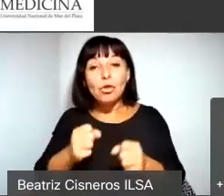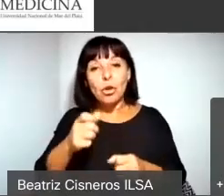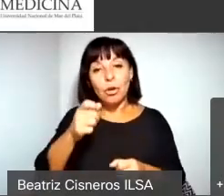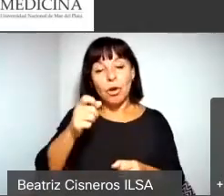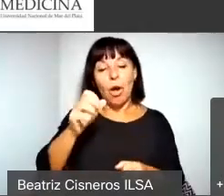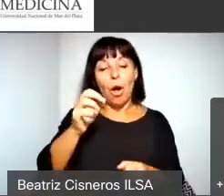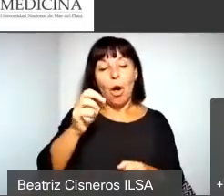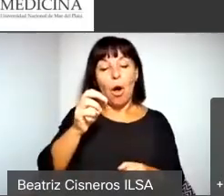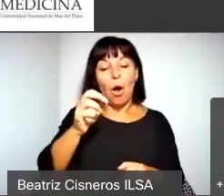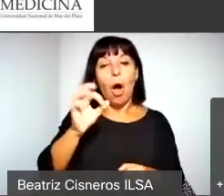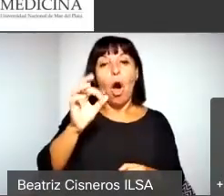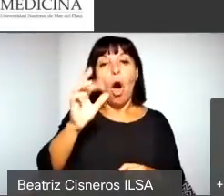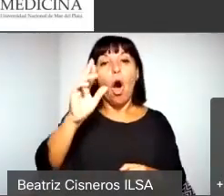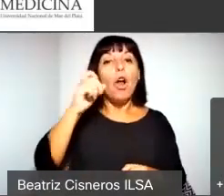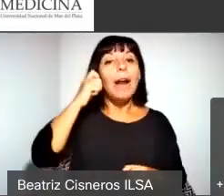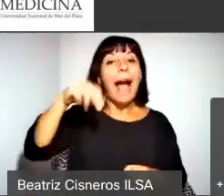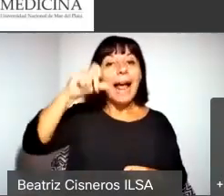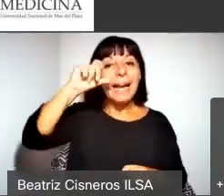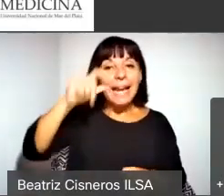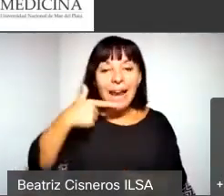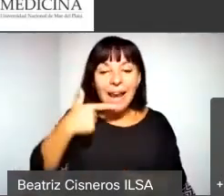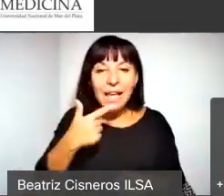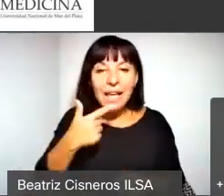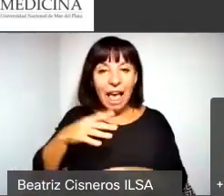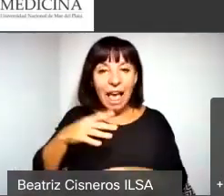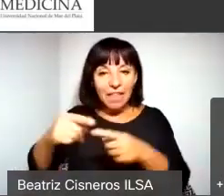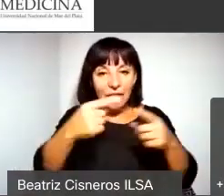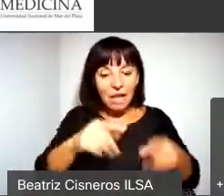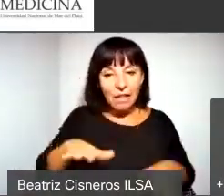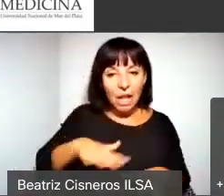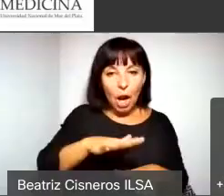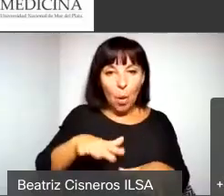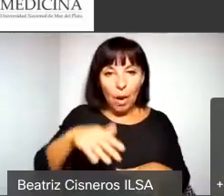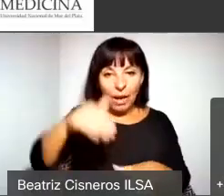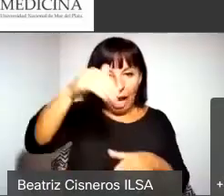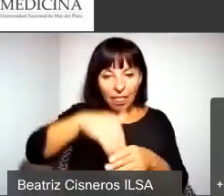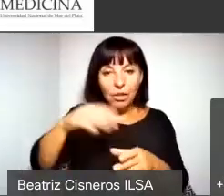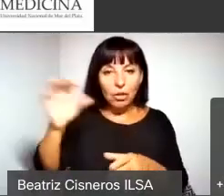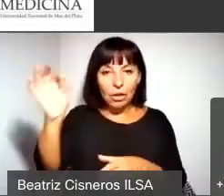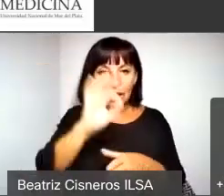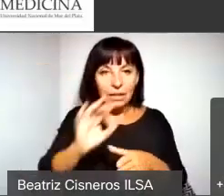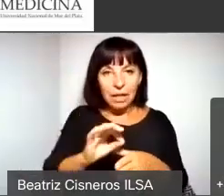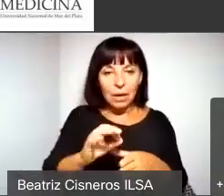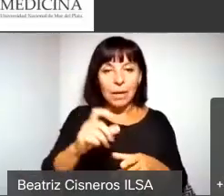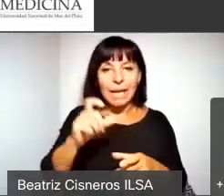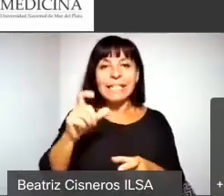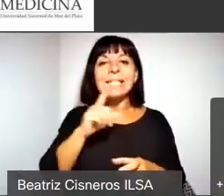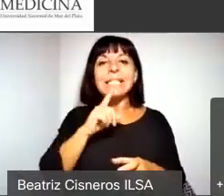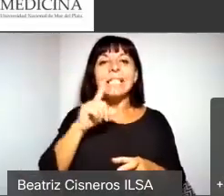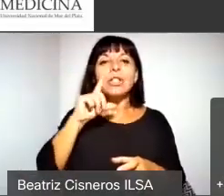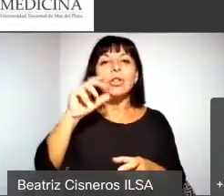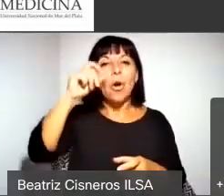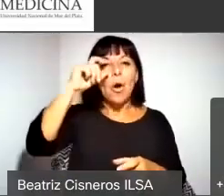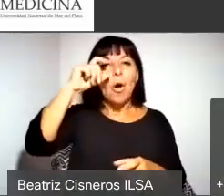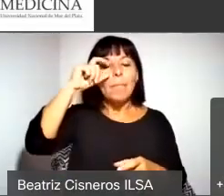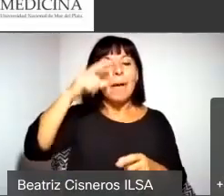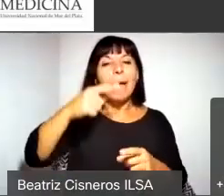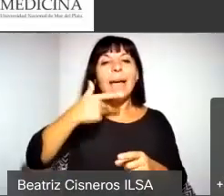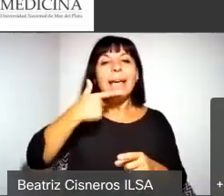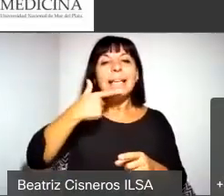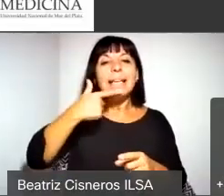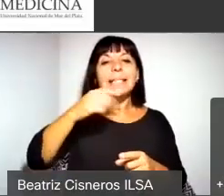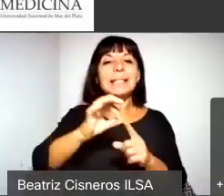preferenciales dentro de la célula. El citoesqueleto está conformado por 3 elementos: los filamentos